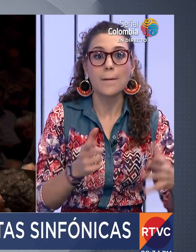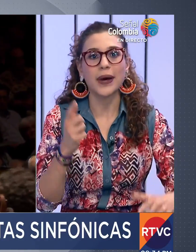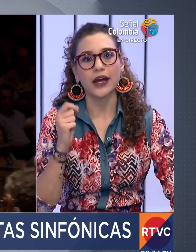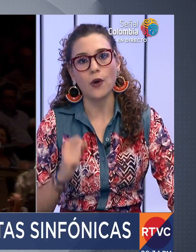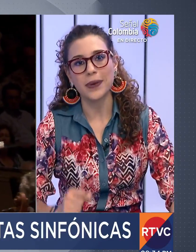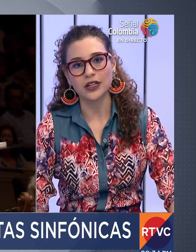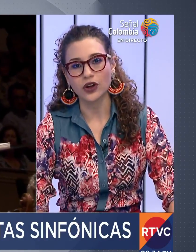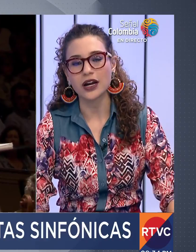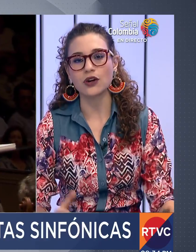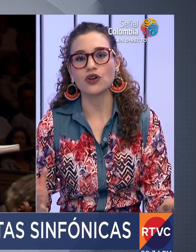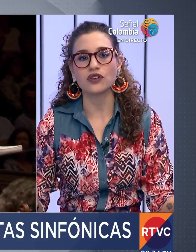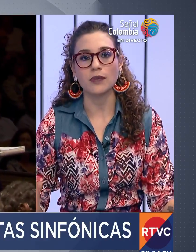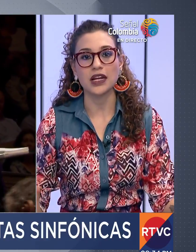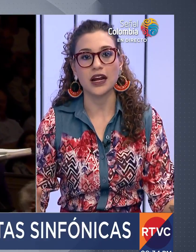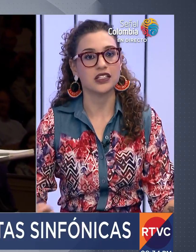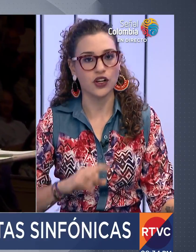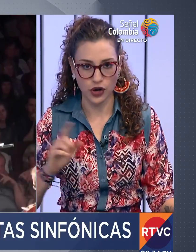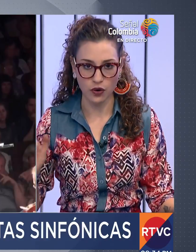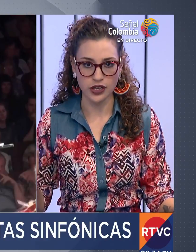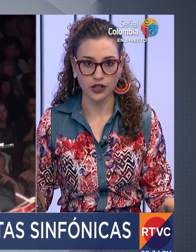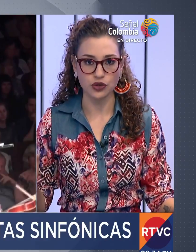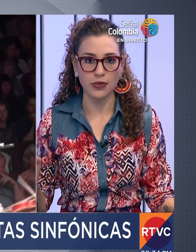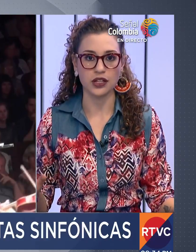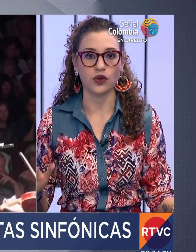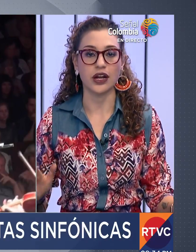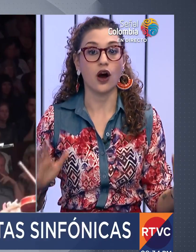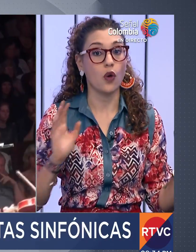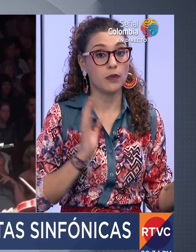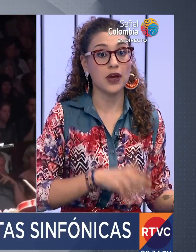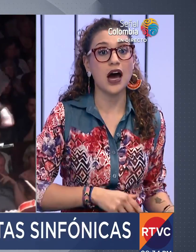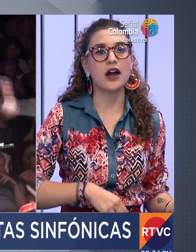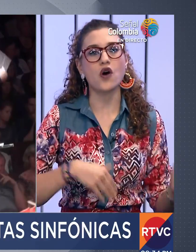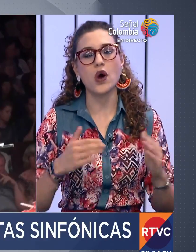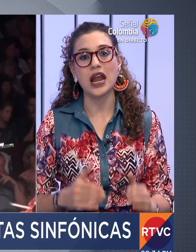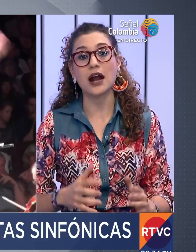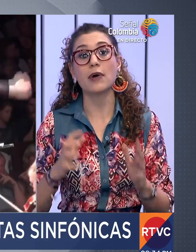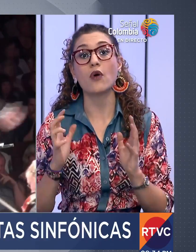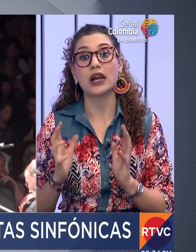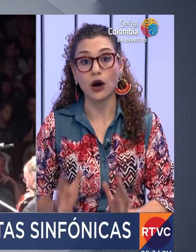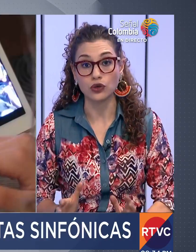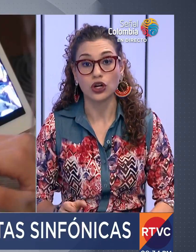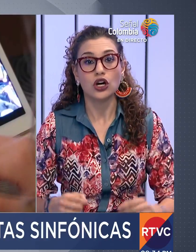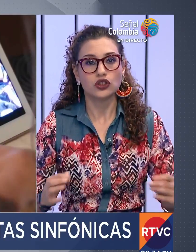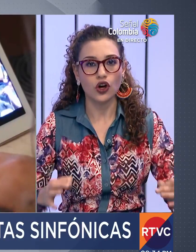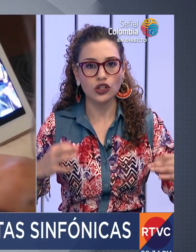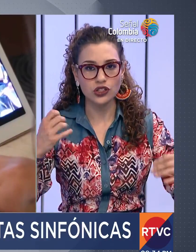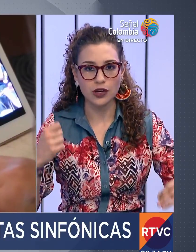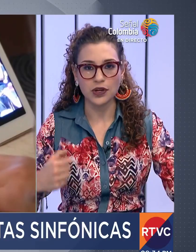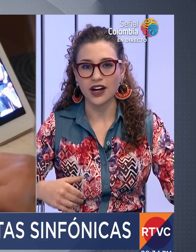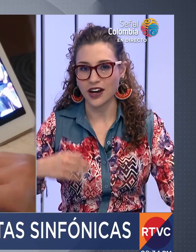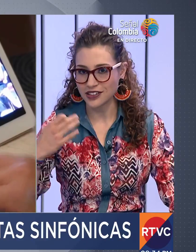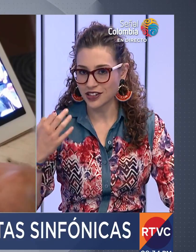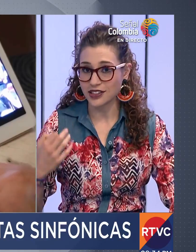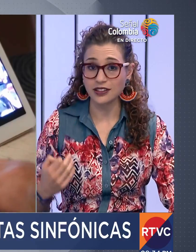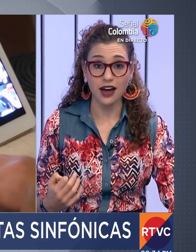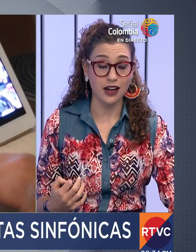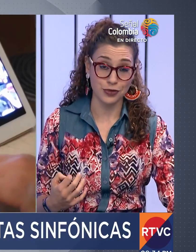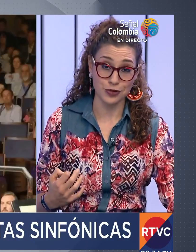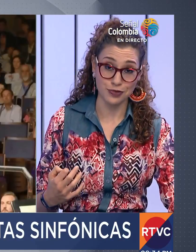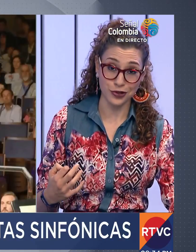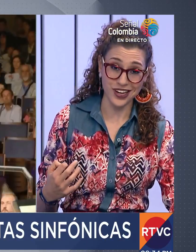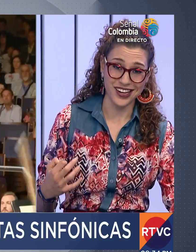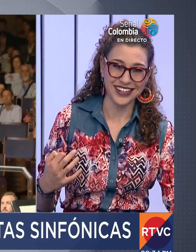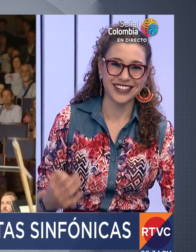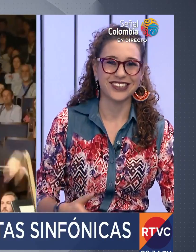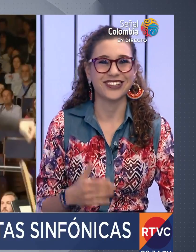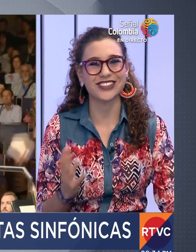sí, pero para tocar en reuniones familiares, y no era cualquier instrumento, era o el piano, o el arpa, o el laúd, todos los que implicaran estar sentada y muy